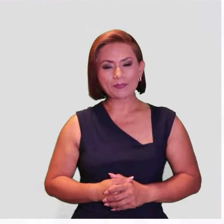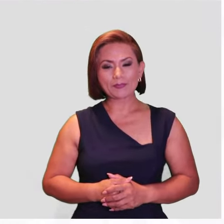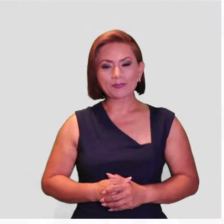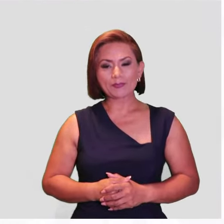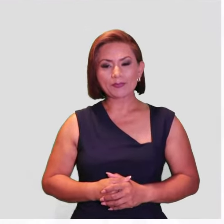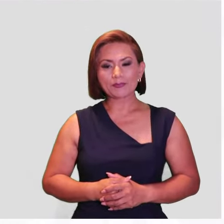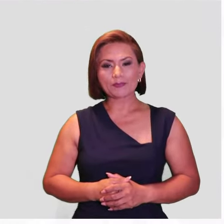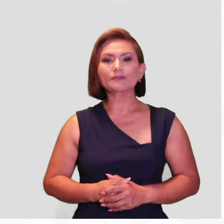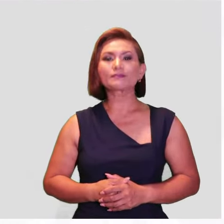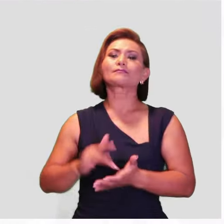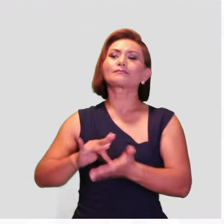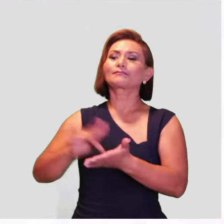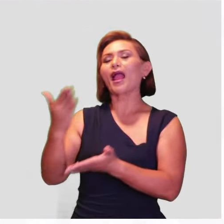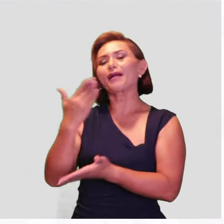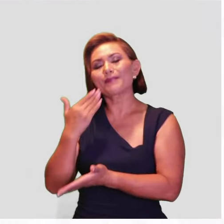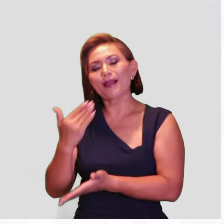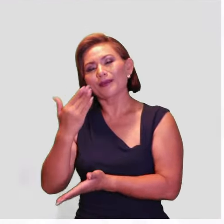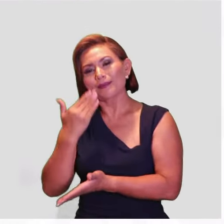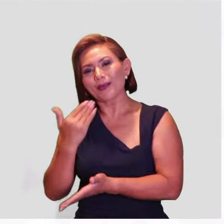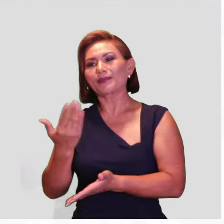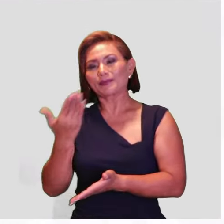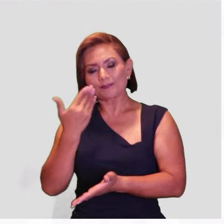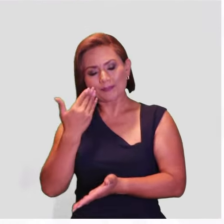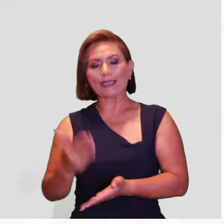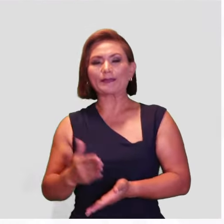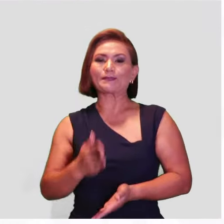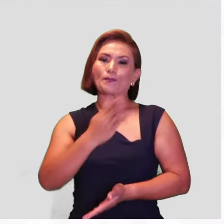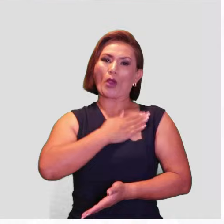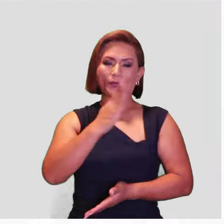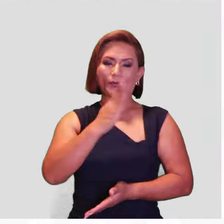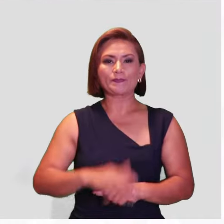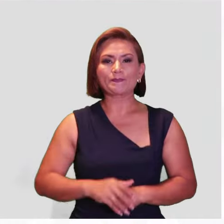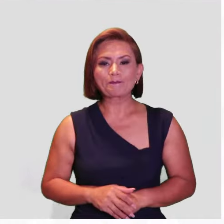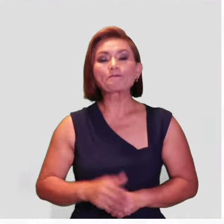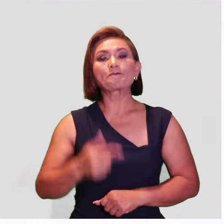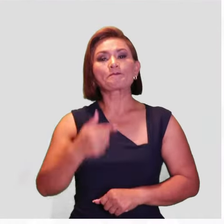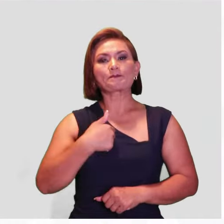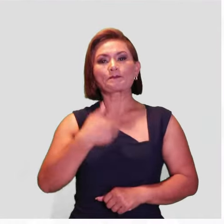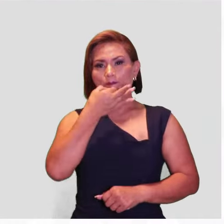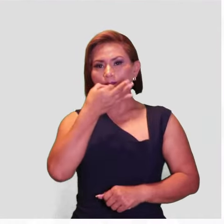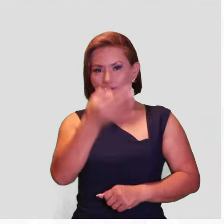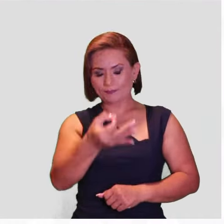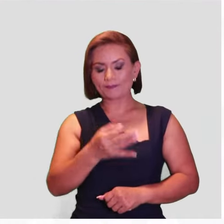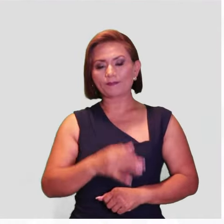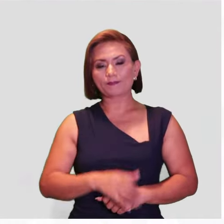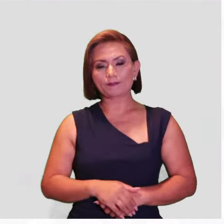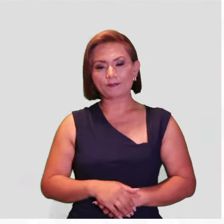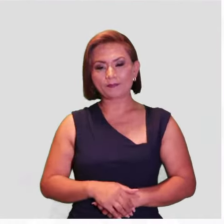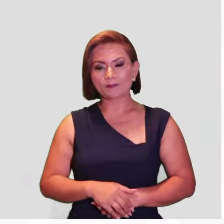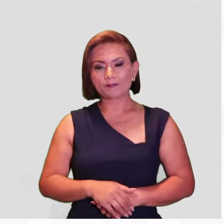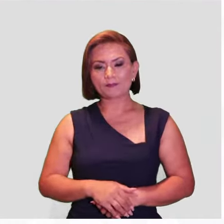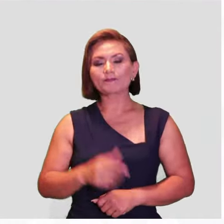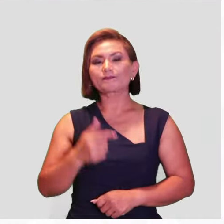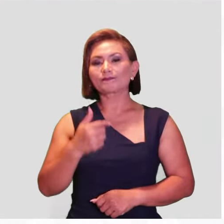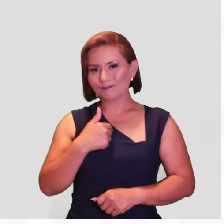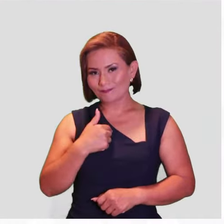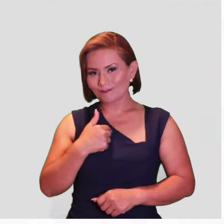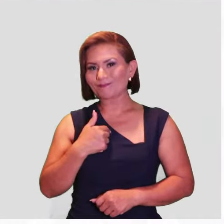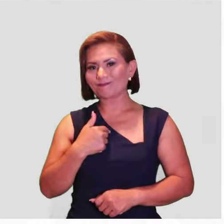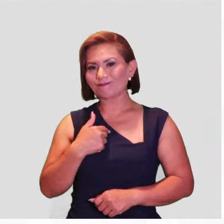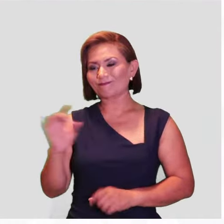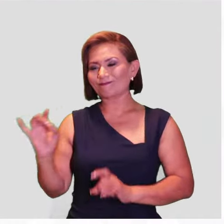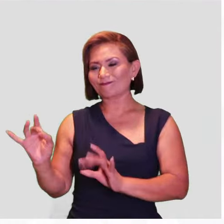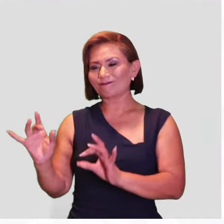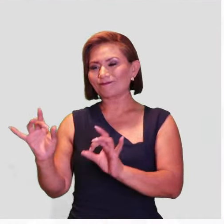Gracias, qué amables, qué amables. Bueno, yo puedo decir lo siguiente, y porque conozco la